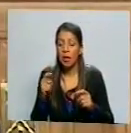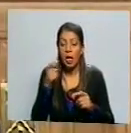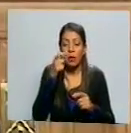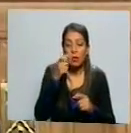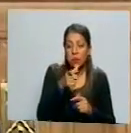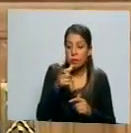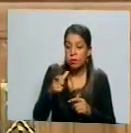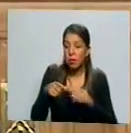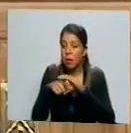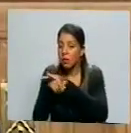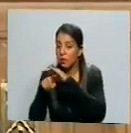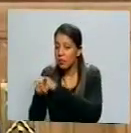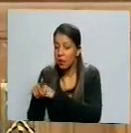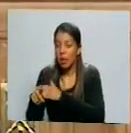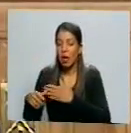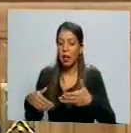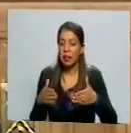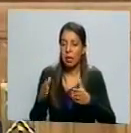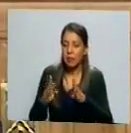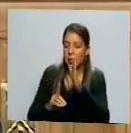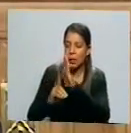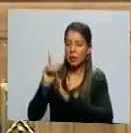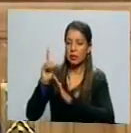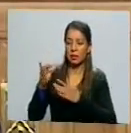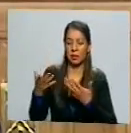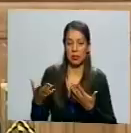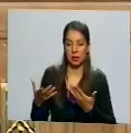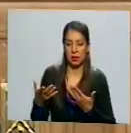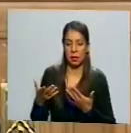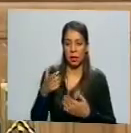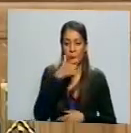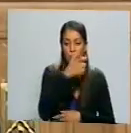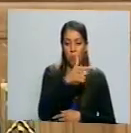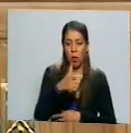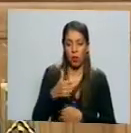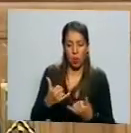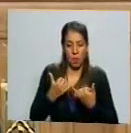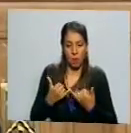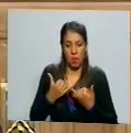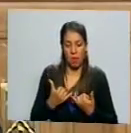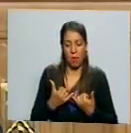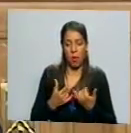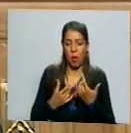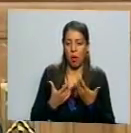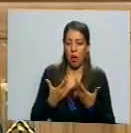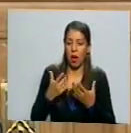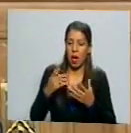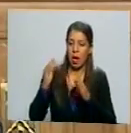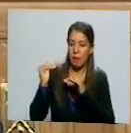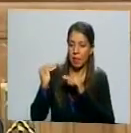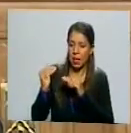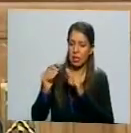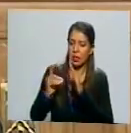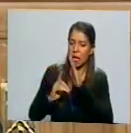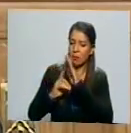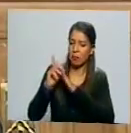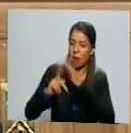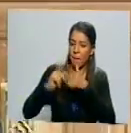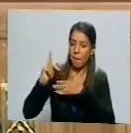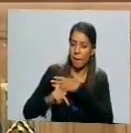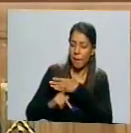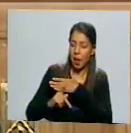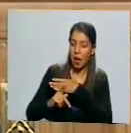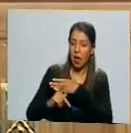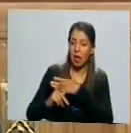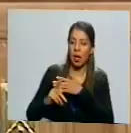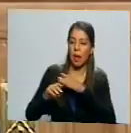de regeneración moral, construyendo su propio proceso, construyendo su esperanza, construyendo un